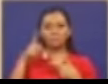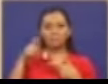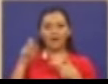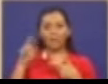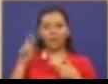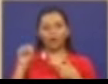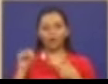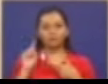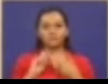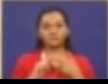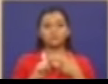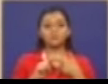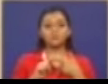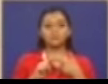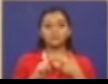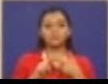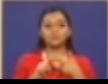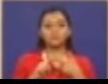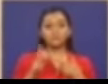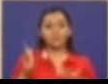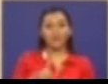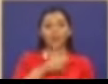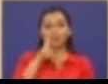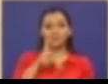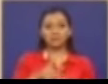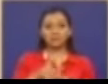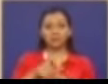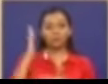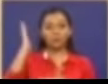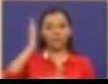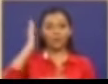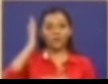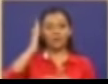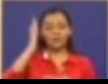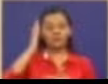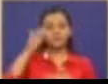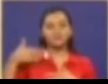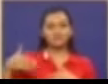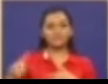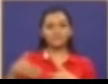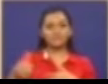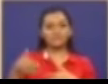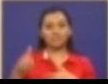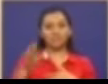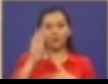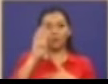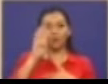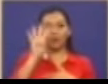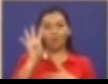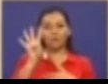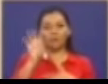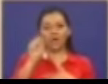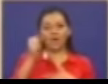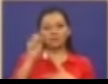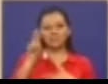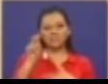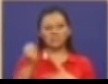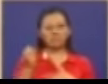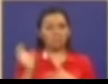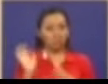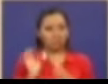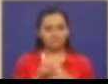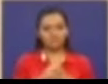Padrón. Carchi ganó Tulcán con cevichería Cuatro Haces. Cuatro Haces,